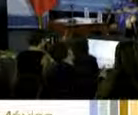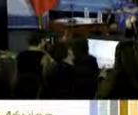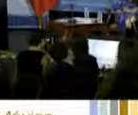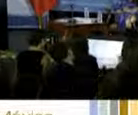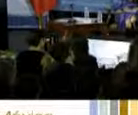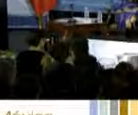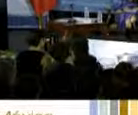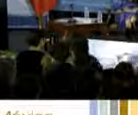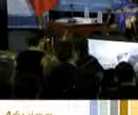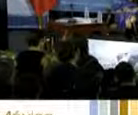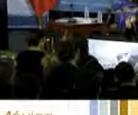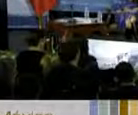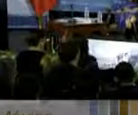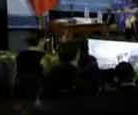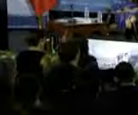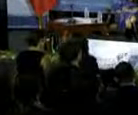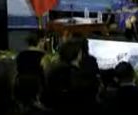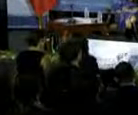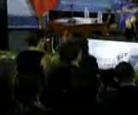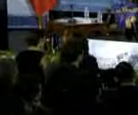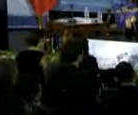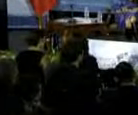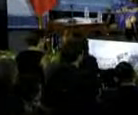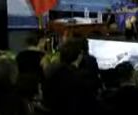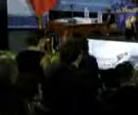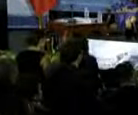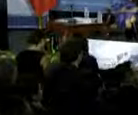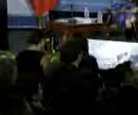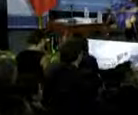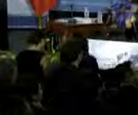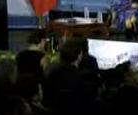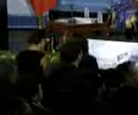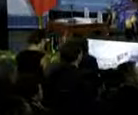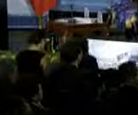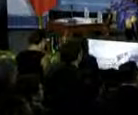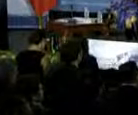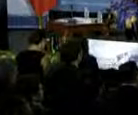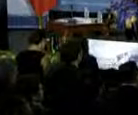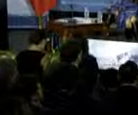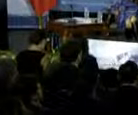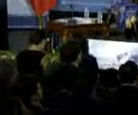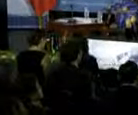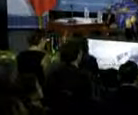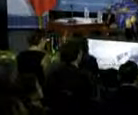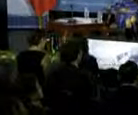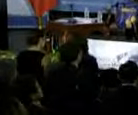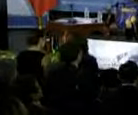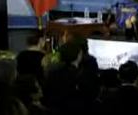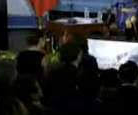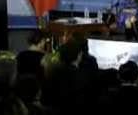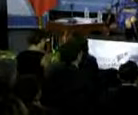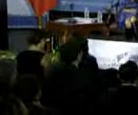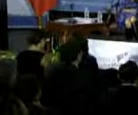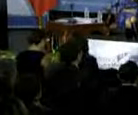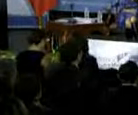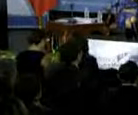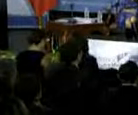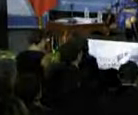es representativo, en efecto, no hay duda, y el Consejo en una sola ocasión se amplió de 11 a 15